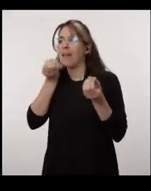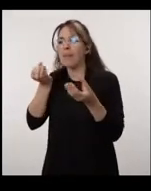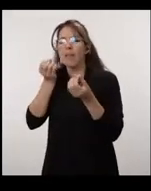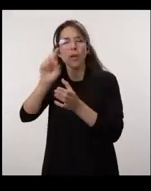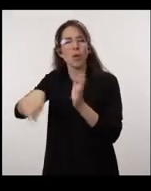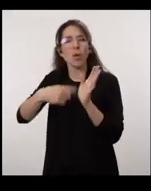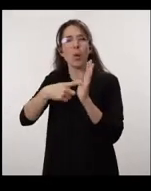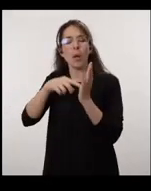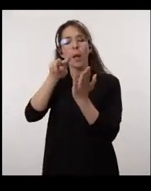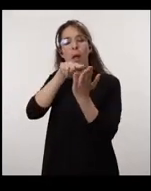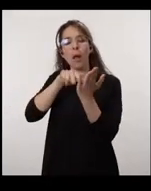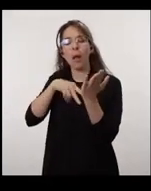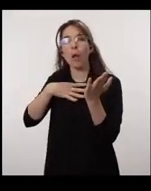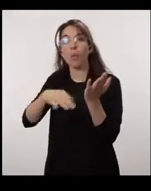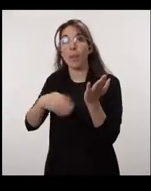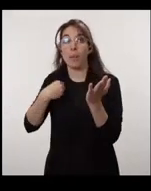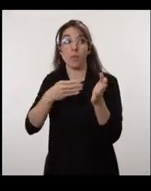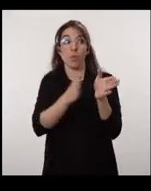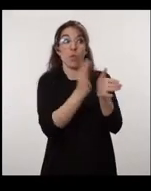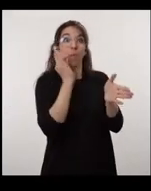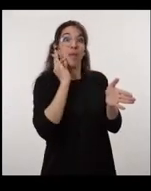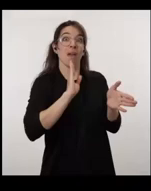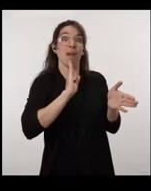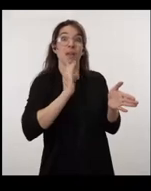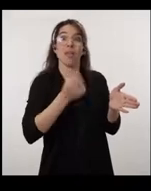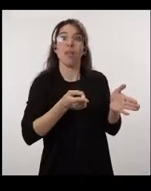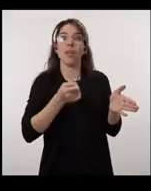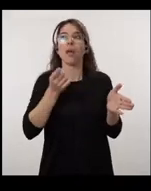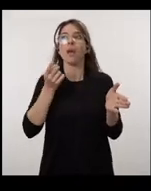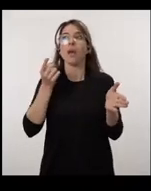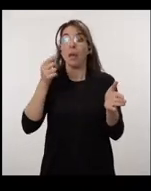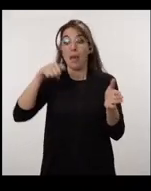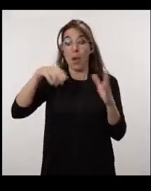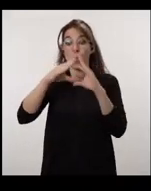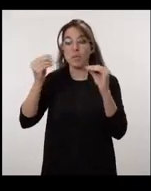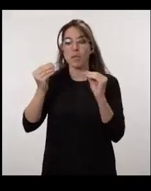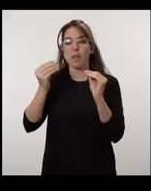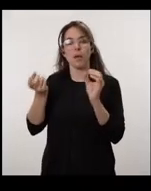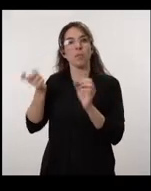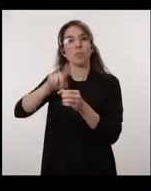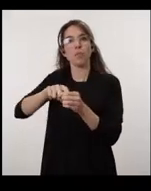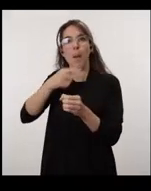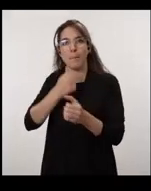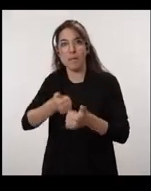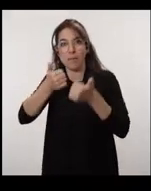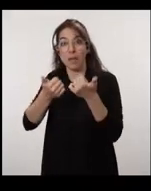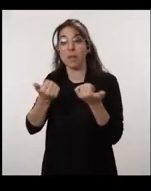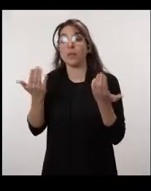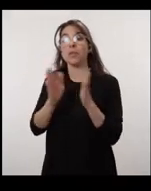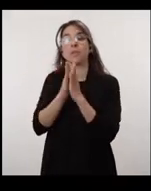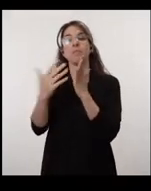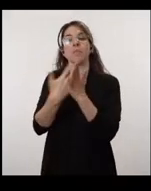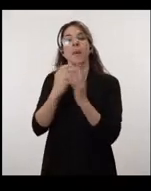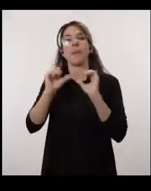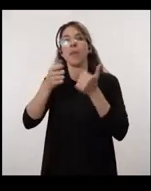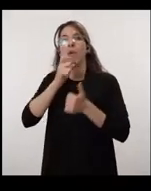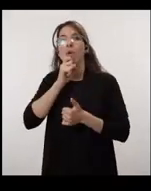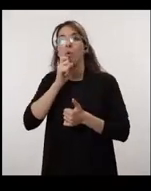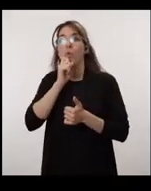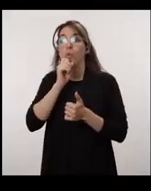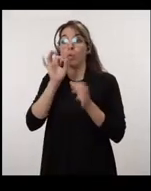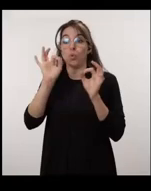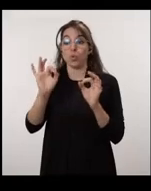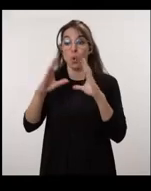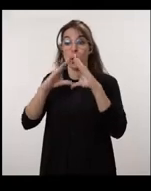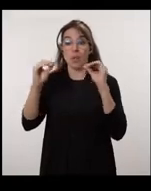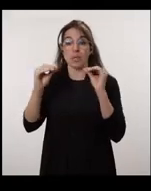necesaria para como decía rosa facilitar su integración e incorporación a la universidad así el manual comienza pues con una breve introducción